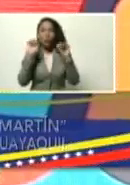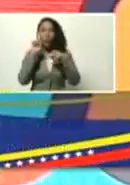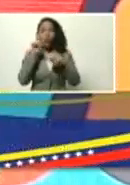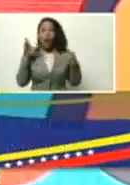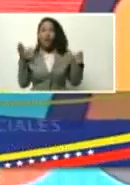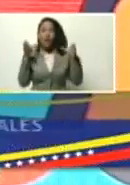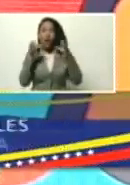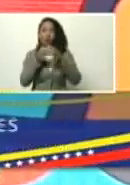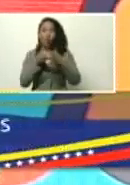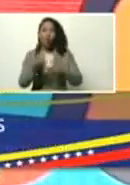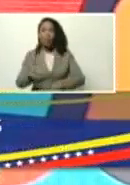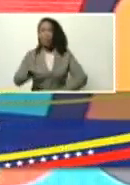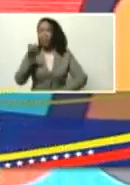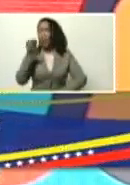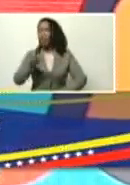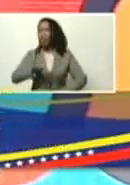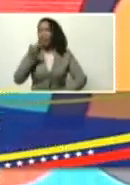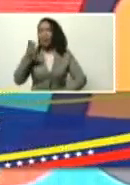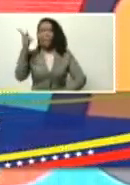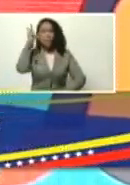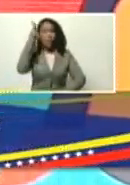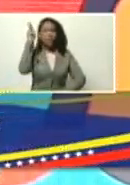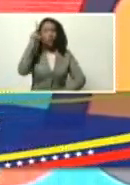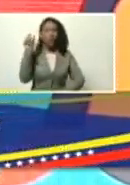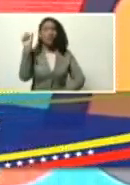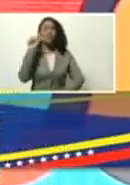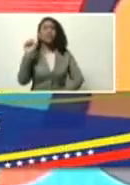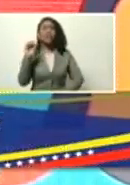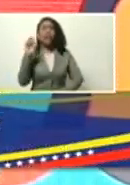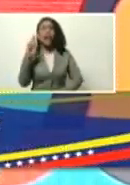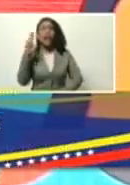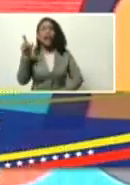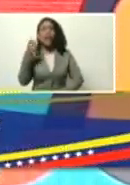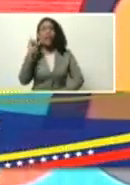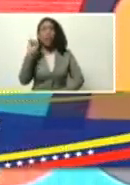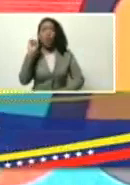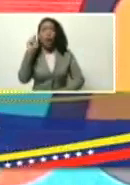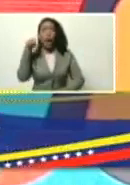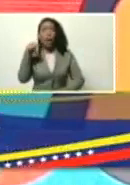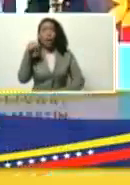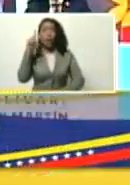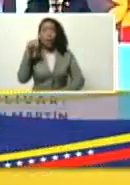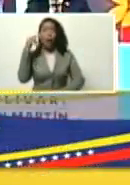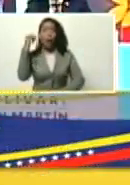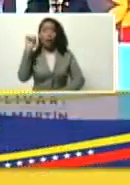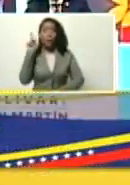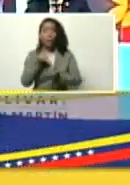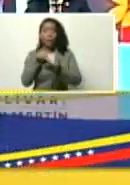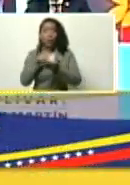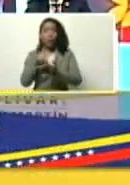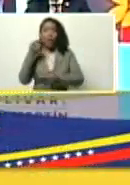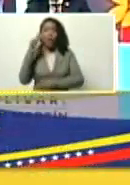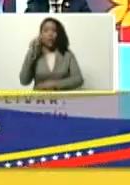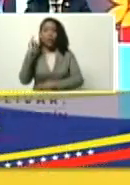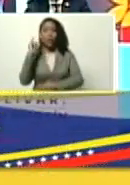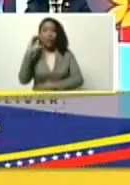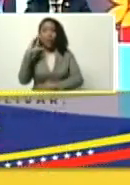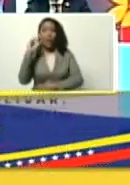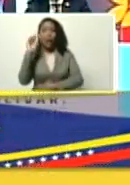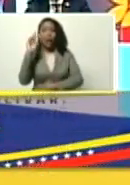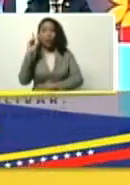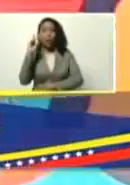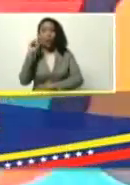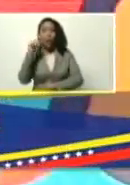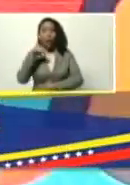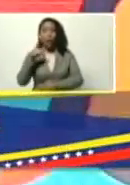conferencia magistral del profesor Sergio Rodríguez, que está también aquí, igual que Ricardo Patiño, está a mi ala derecha